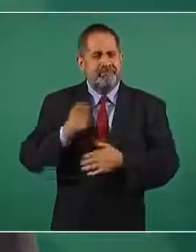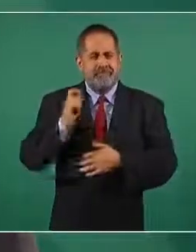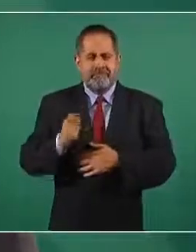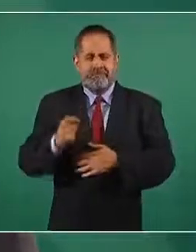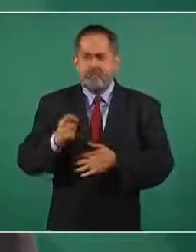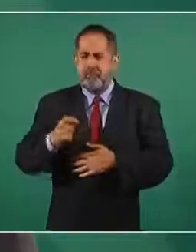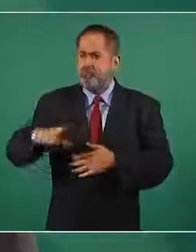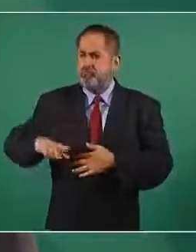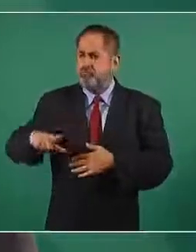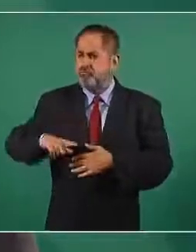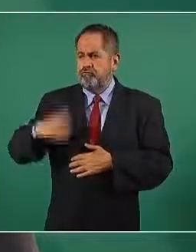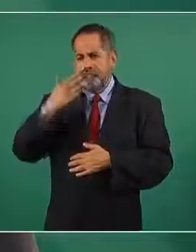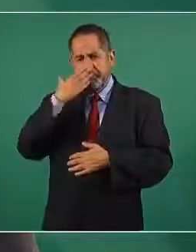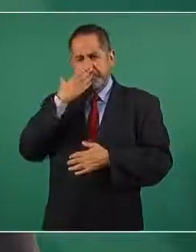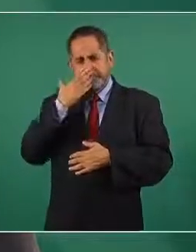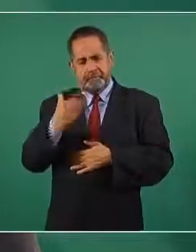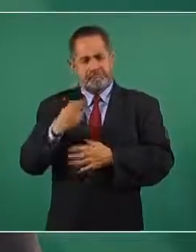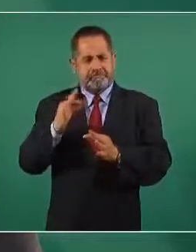gobierno?